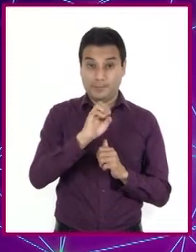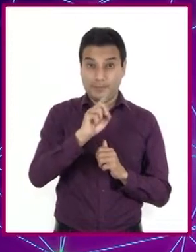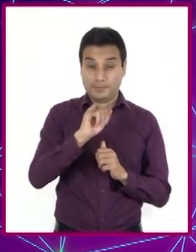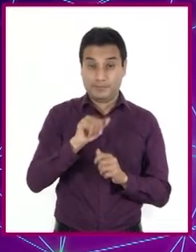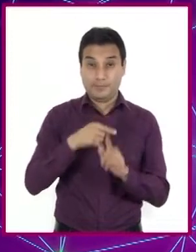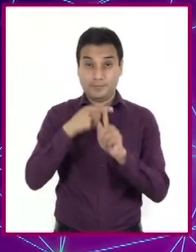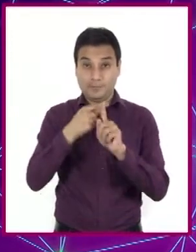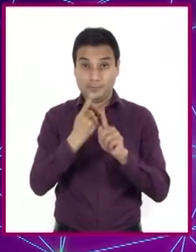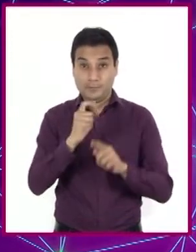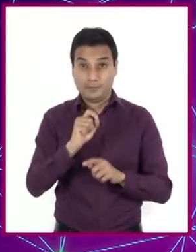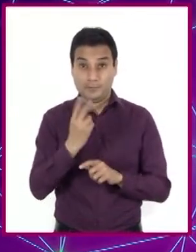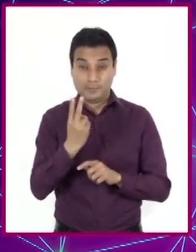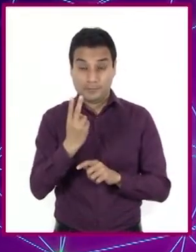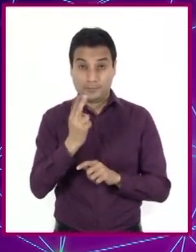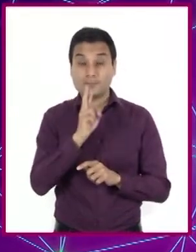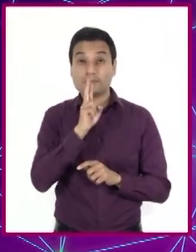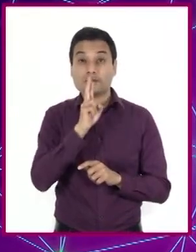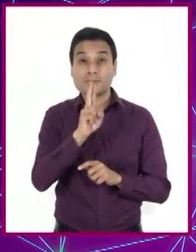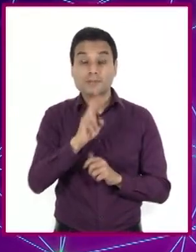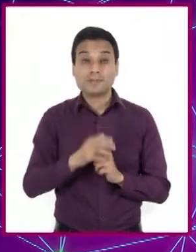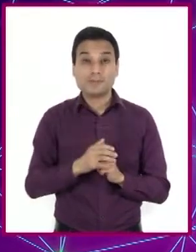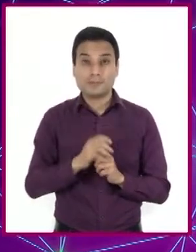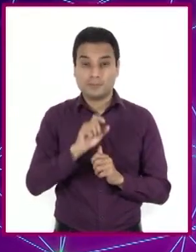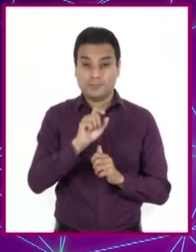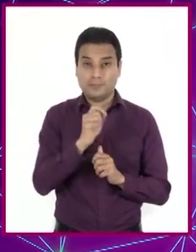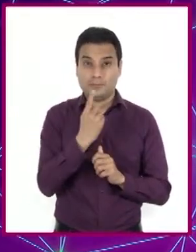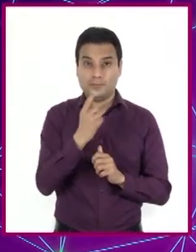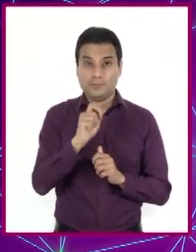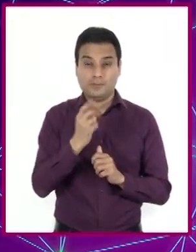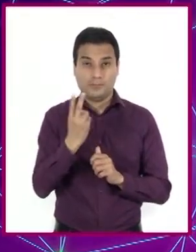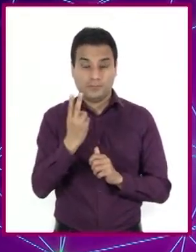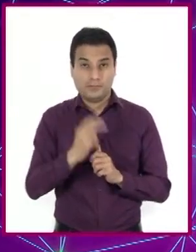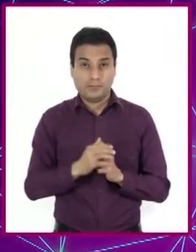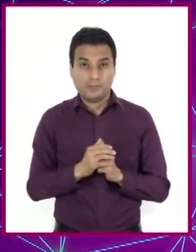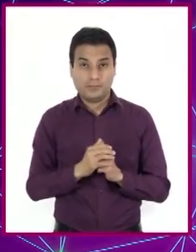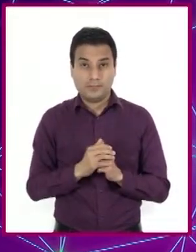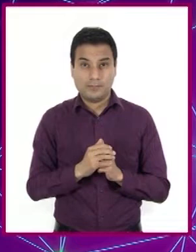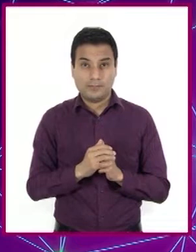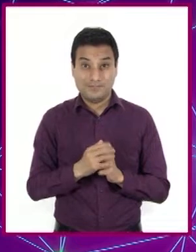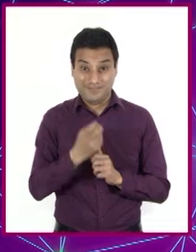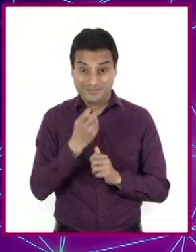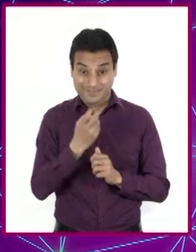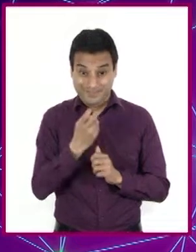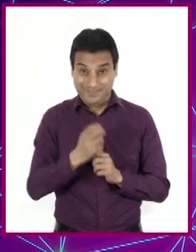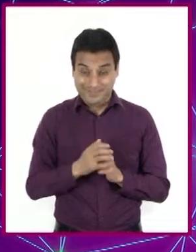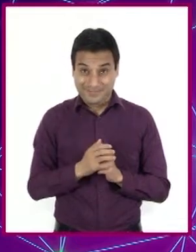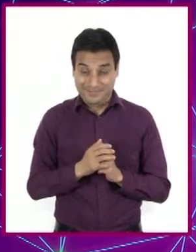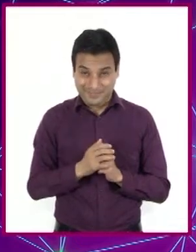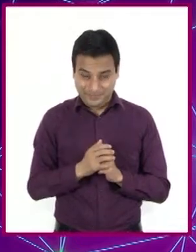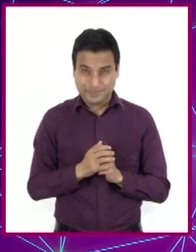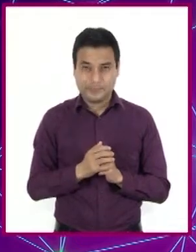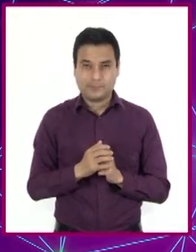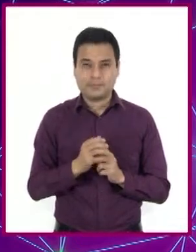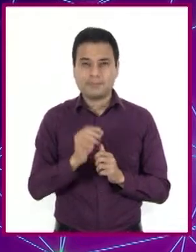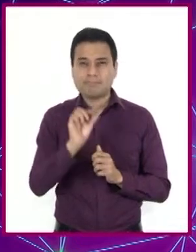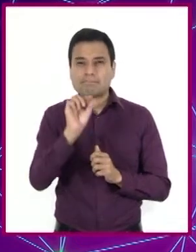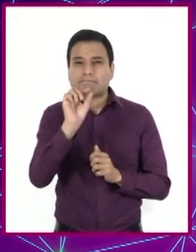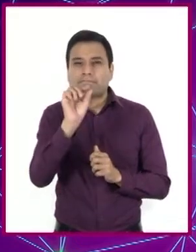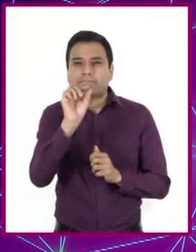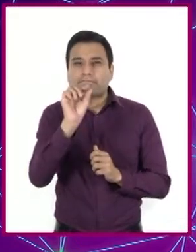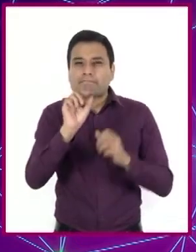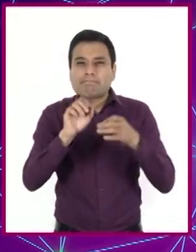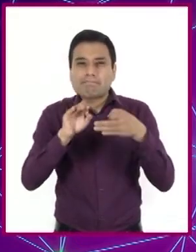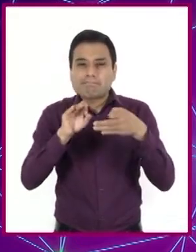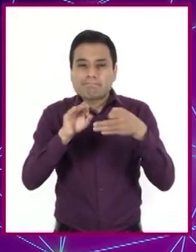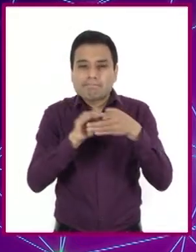más 1.2 unidades es igual a 21.2. El intervalo formado es pequeño y coincide